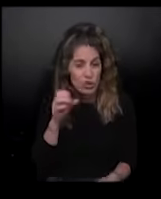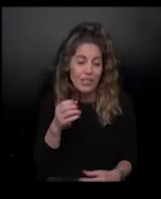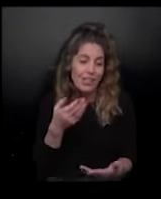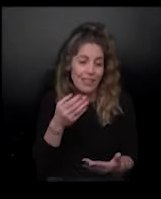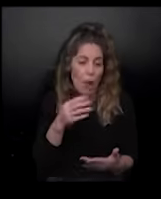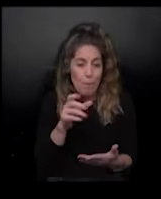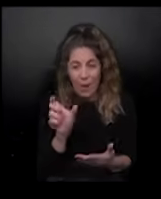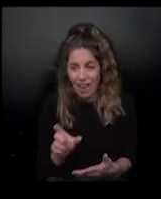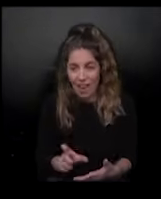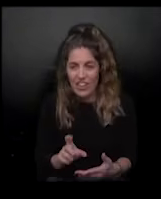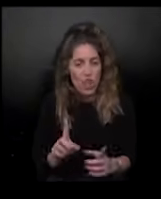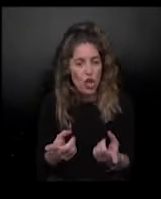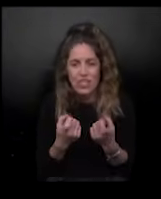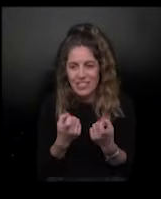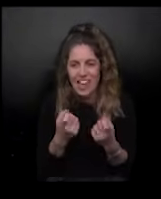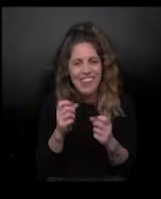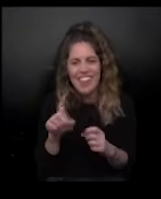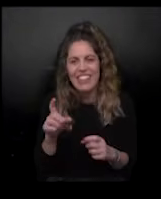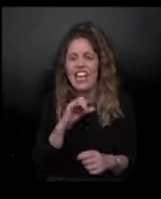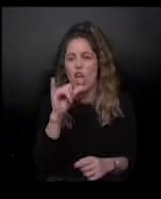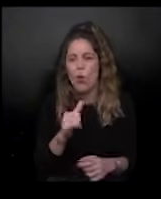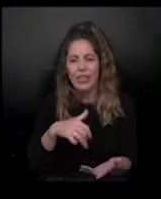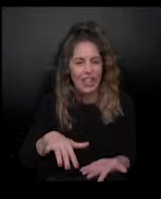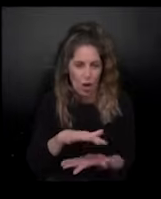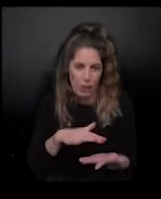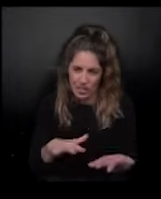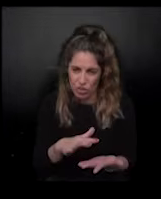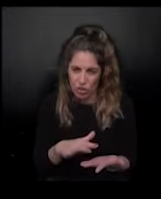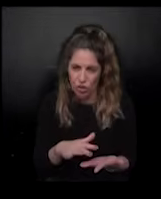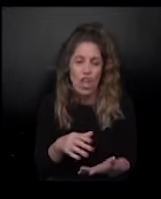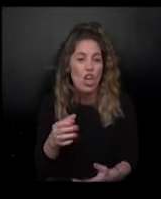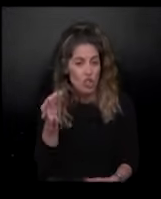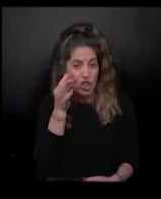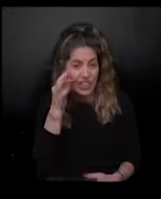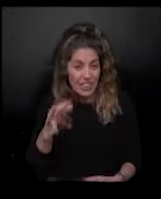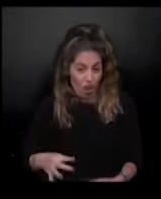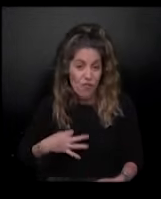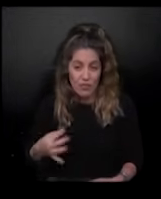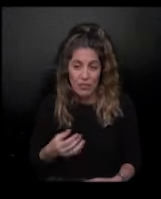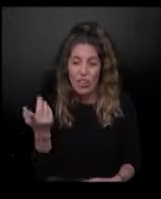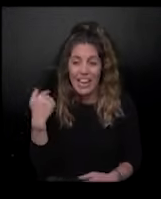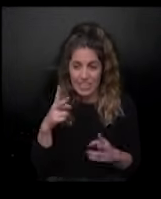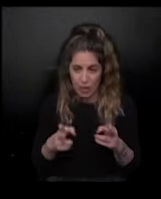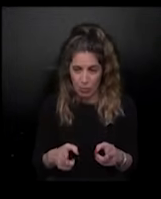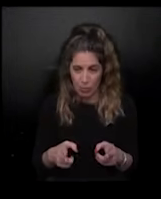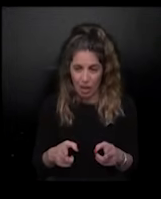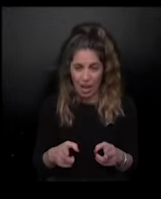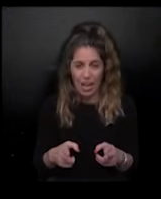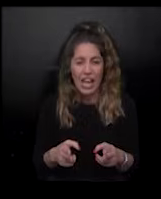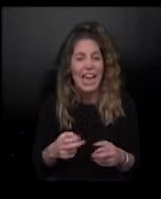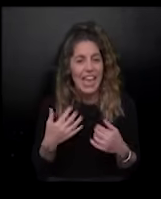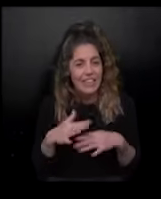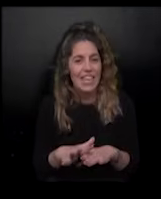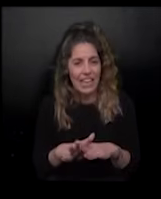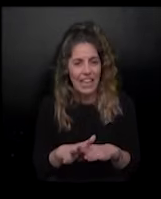palabras no necesitan que nadie les cuente lo que pasó son testigos vívidos de aquella época y forman